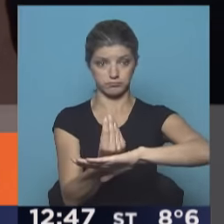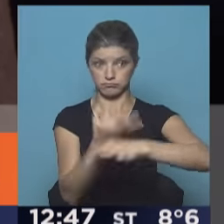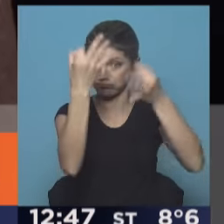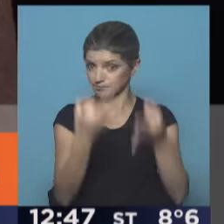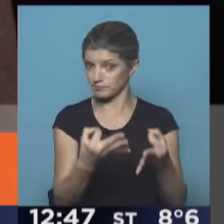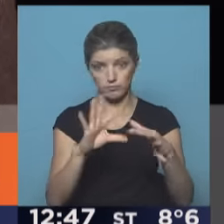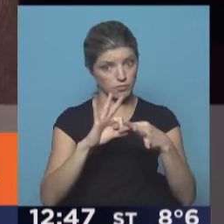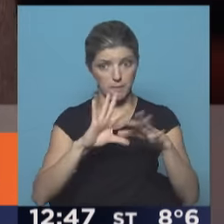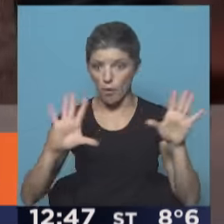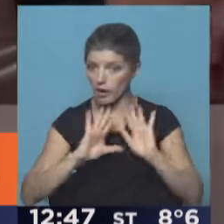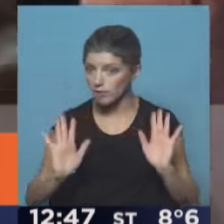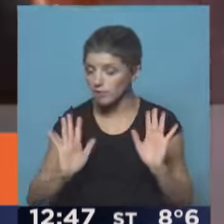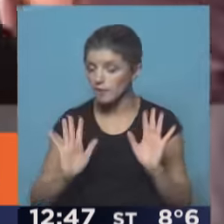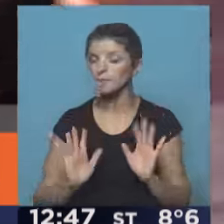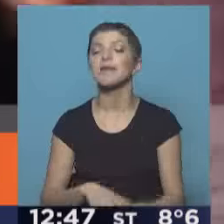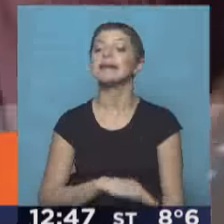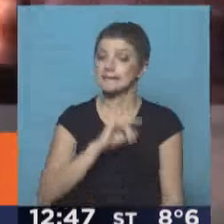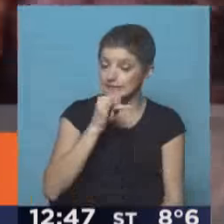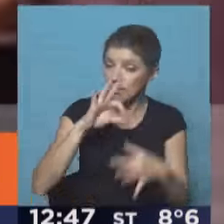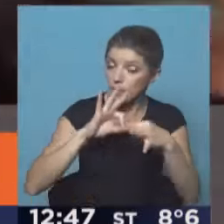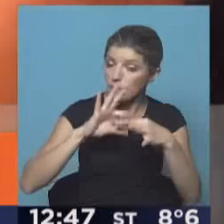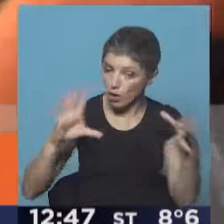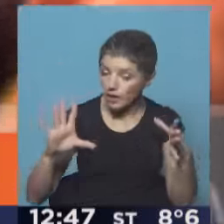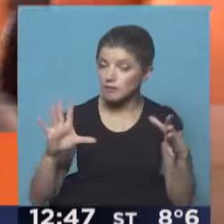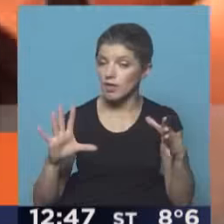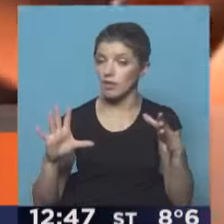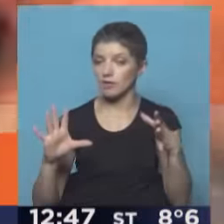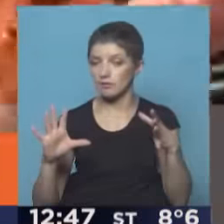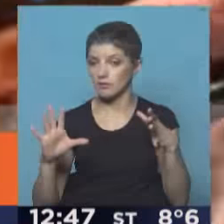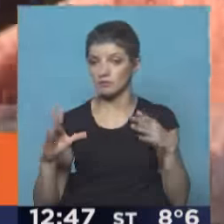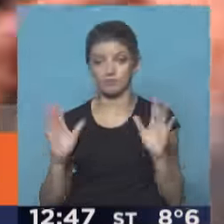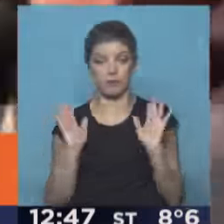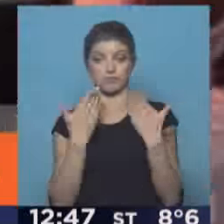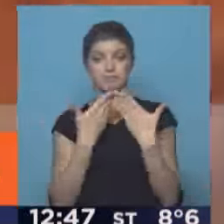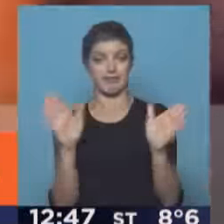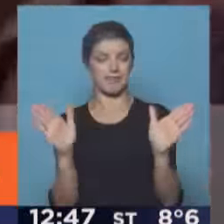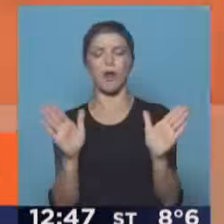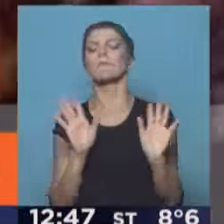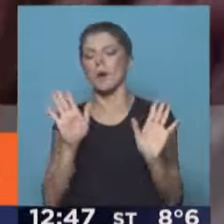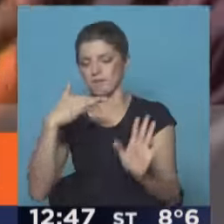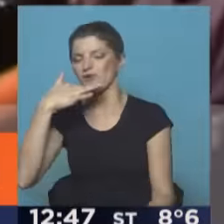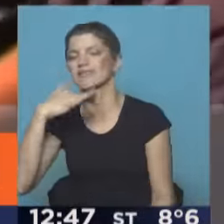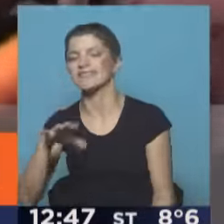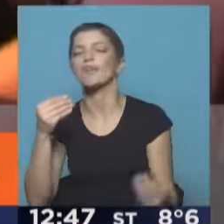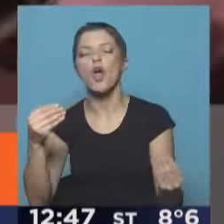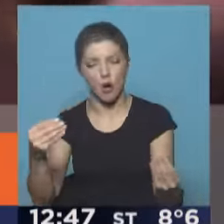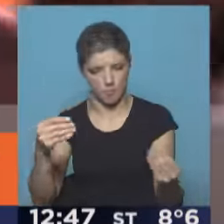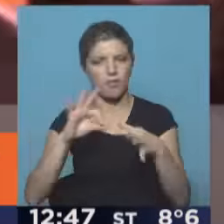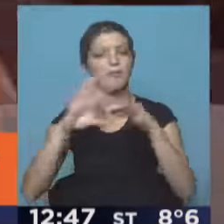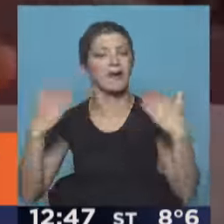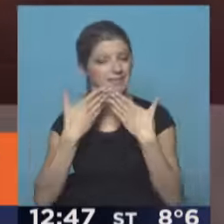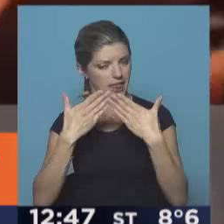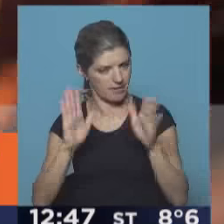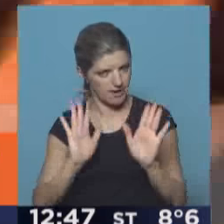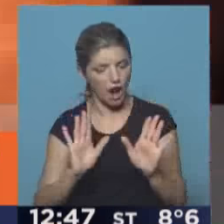democracia en este sentido sí es una democracia es una democracia liberal en la forma en que se entienden las democracias liberales no es